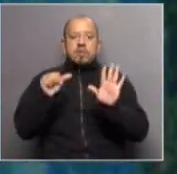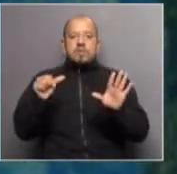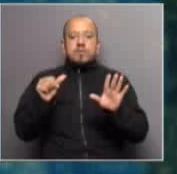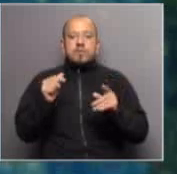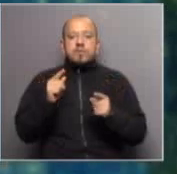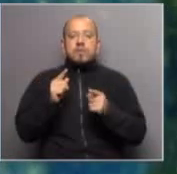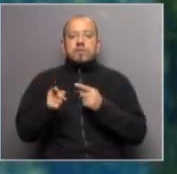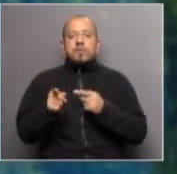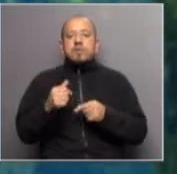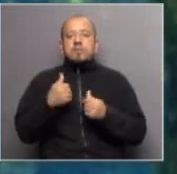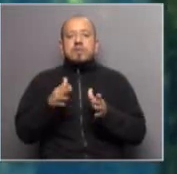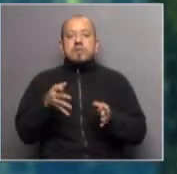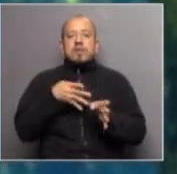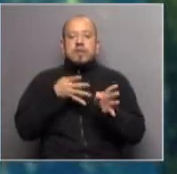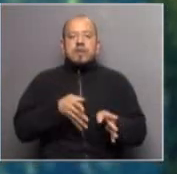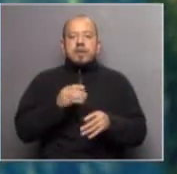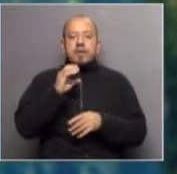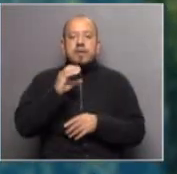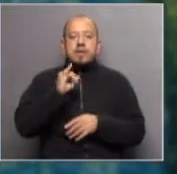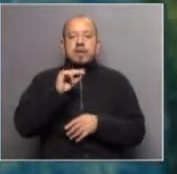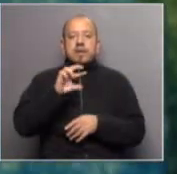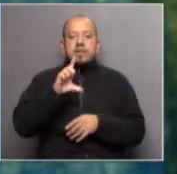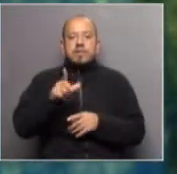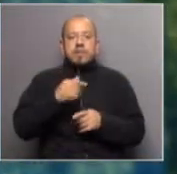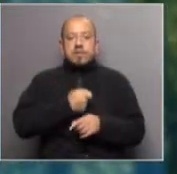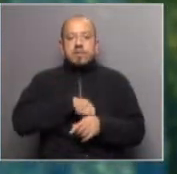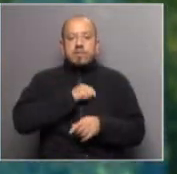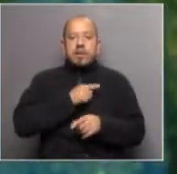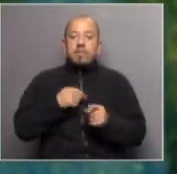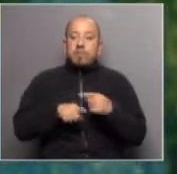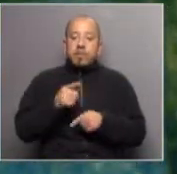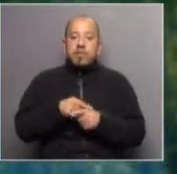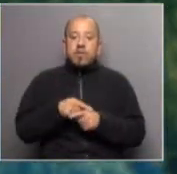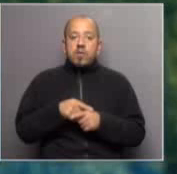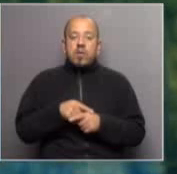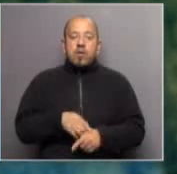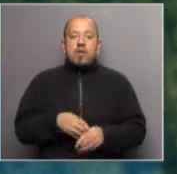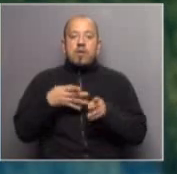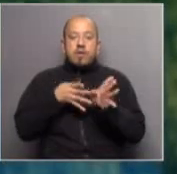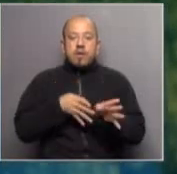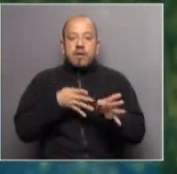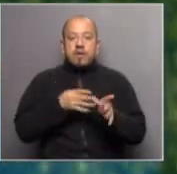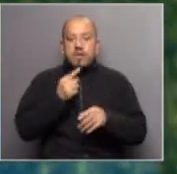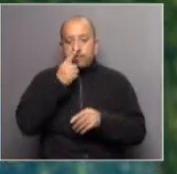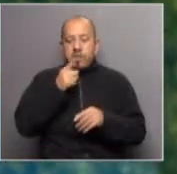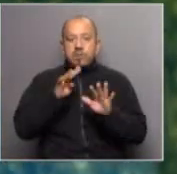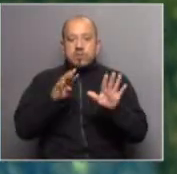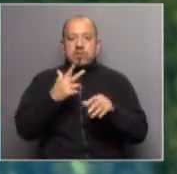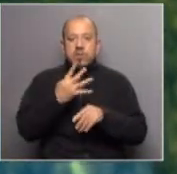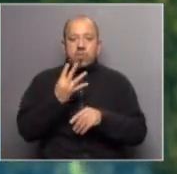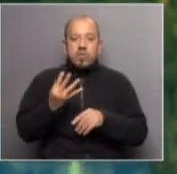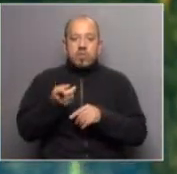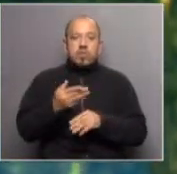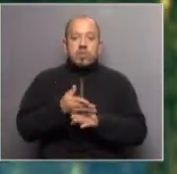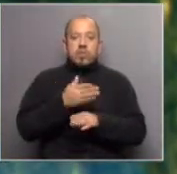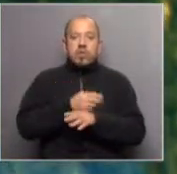la Guerra Civil Española. Bueno, pero justo antes de que arrancara la Guerra Civil Española en 1934 y antes de que fuera